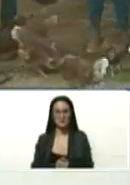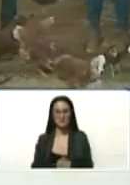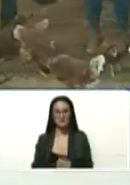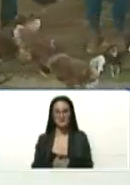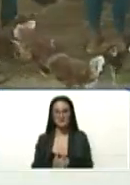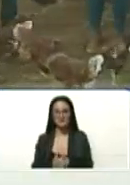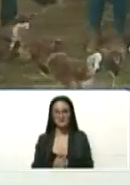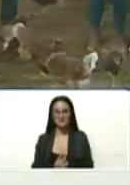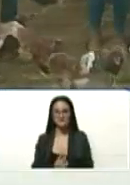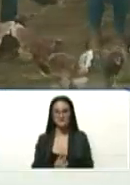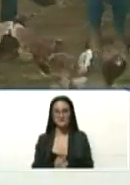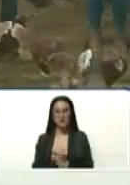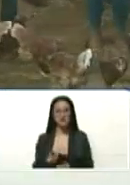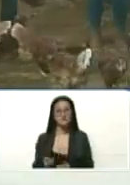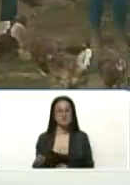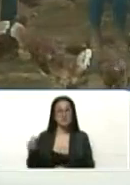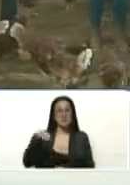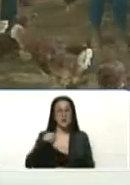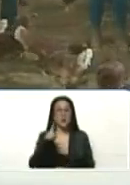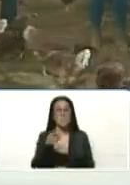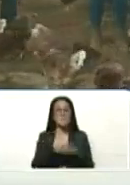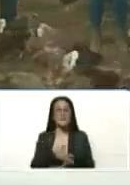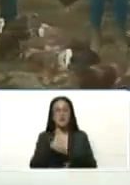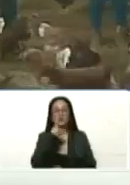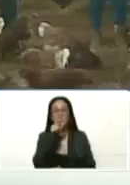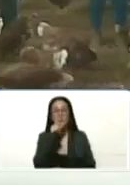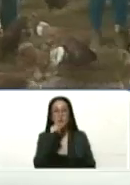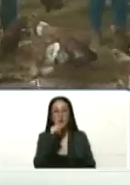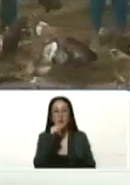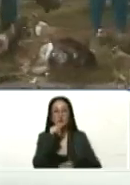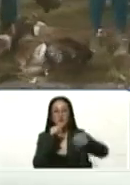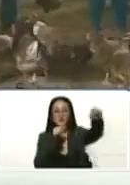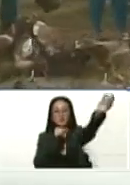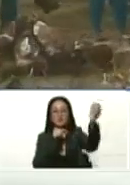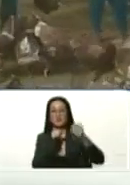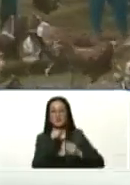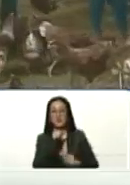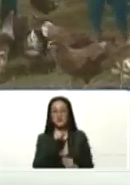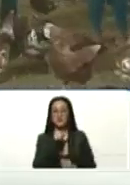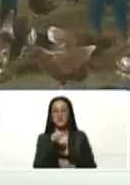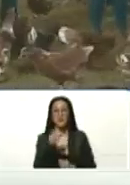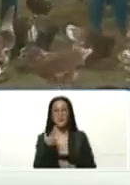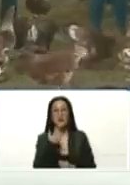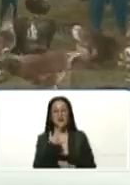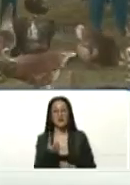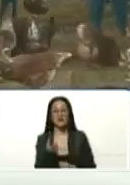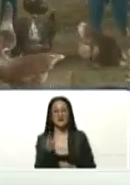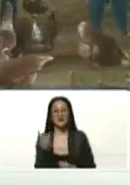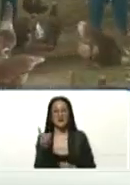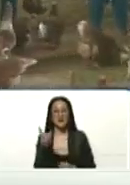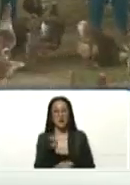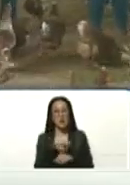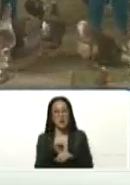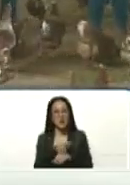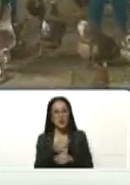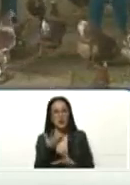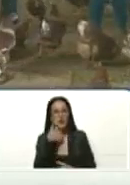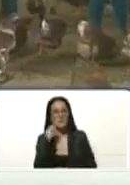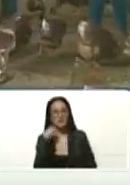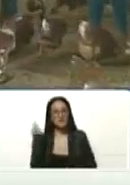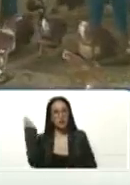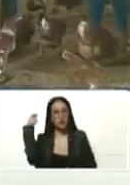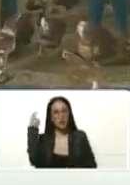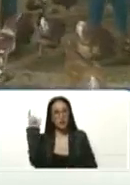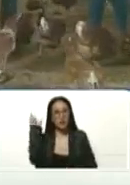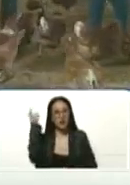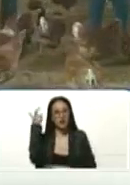para incrementar en 1 millón de pollos esta zona también, para ver qué te dice Vázquez, cuál ha sido la experiencia en Guárico y